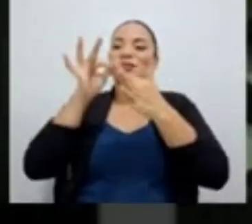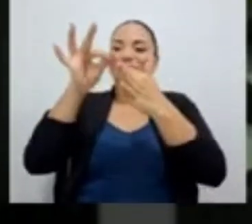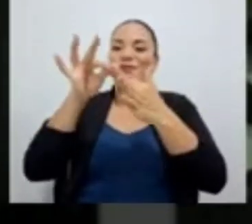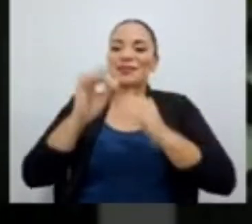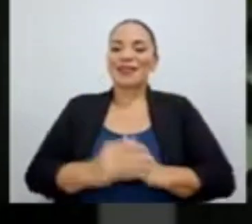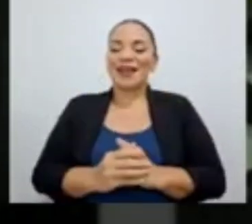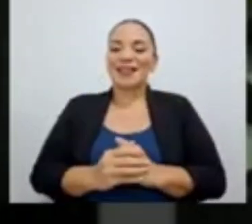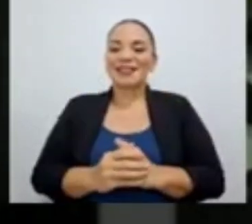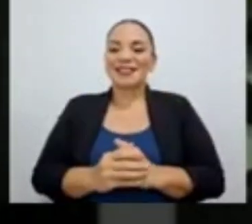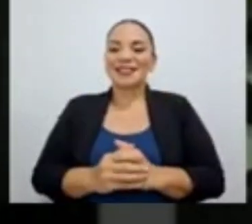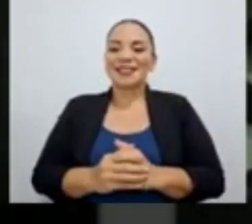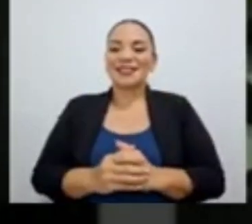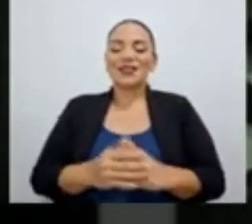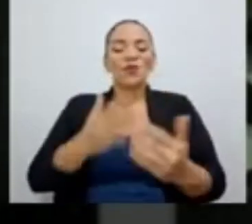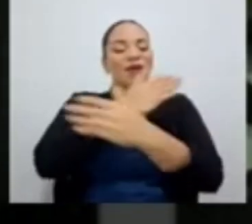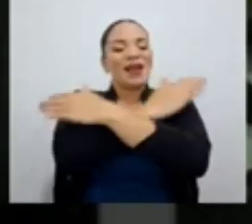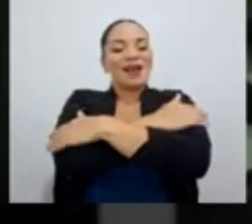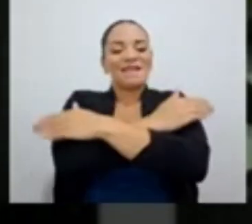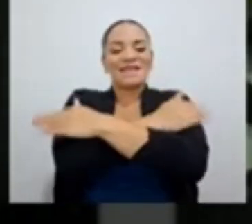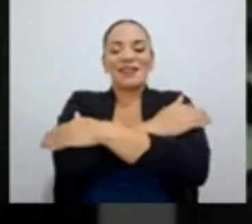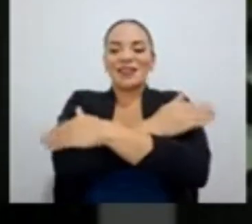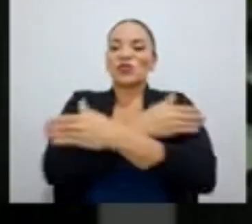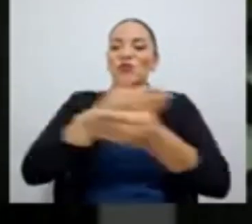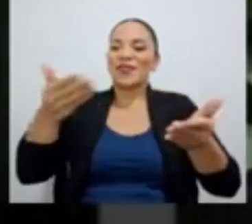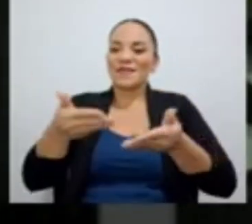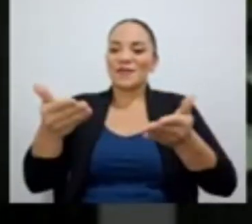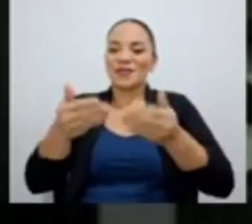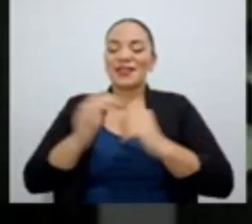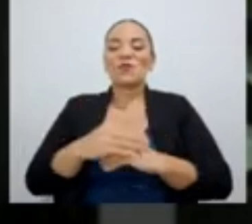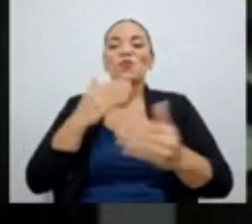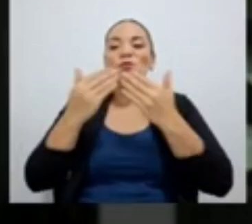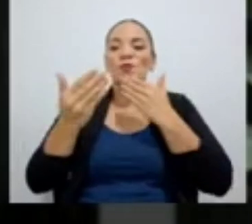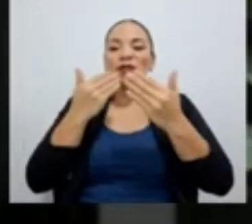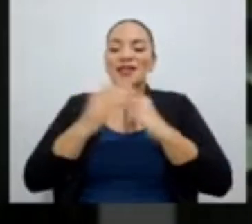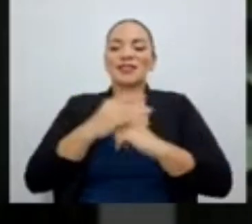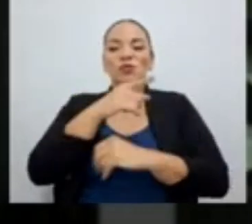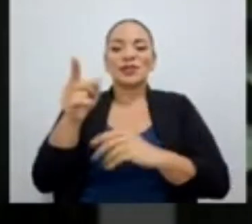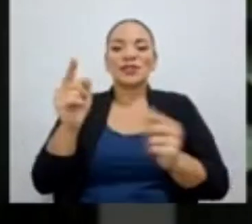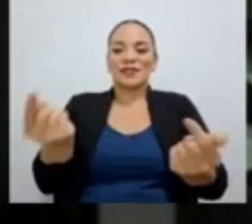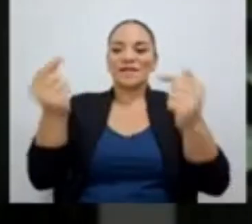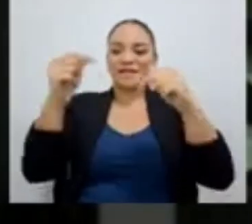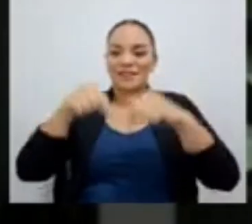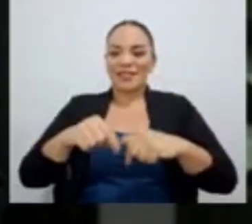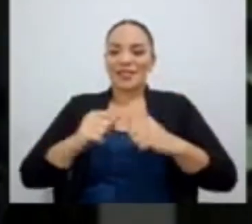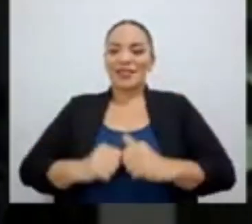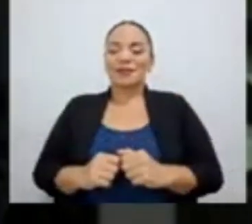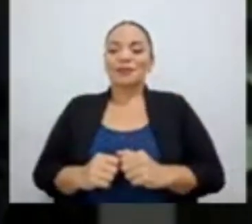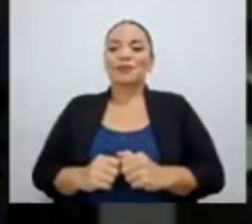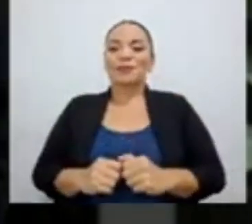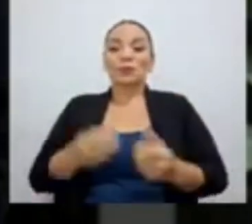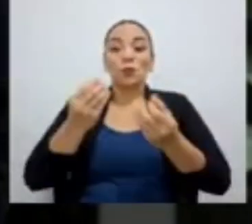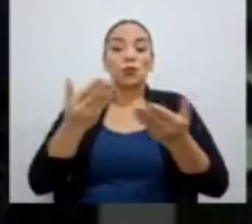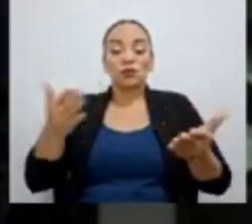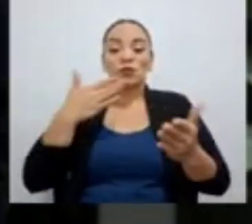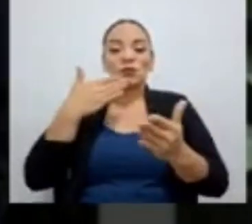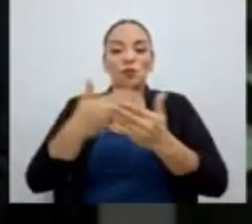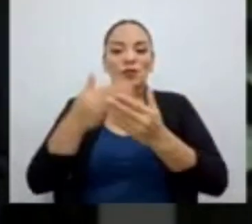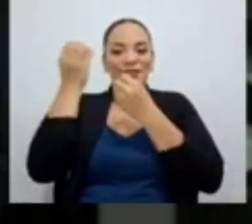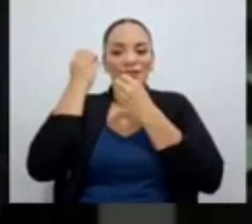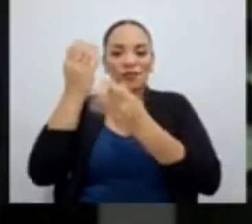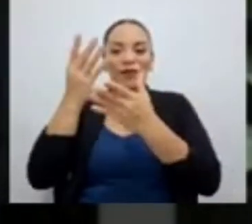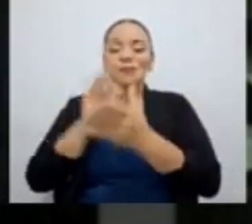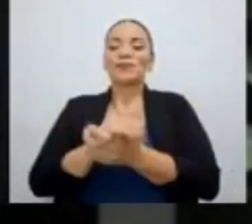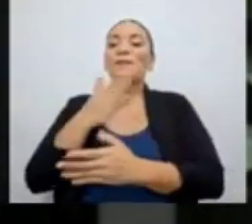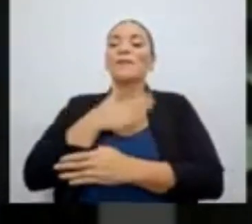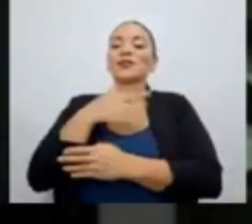hoy les doy un abrazo de bienvenida. Muchísimas gracias por venir. Muchas cosas buenas que anunciar, a mis